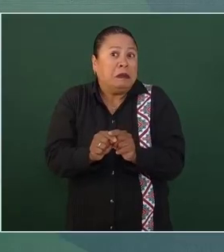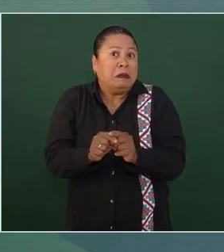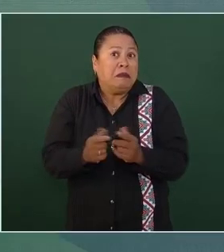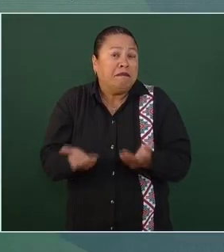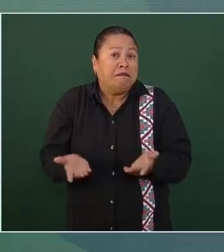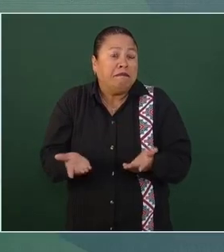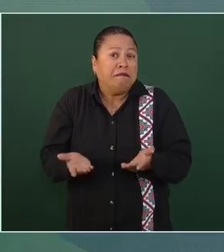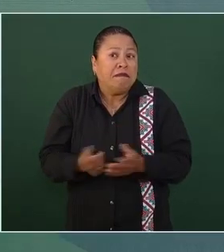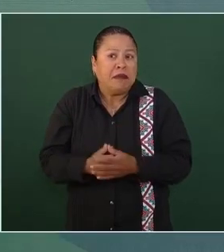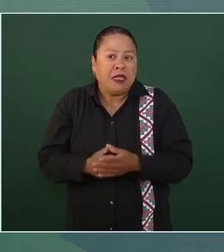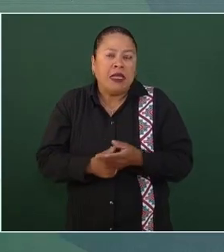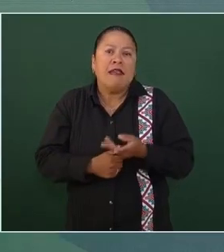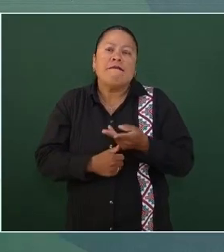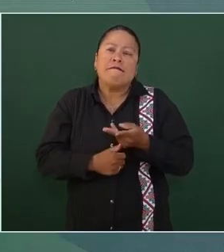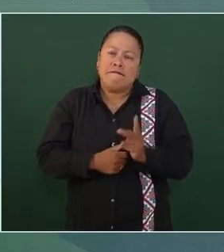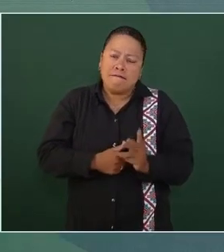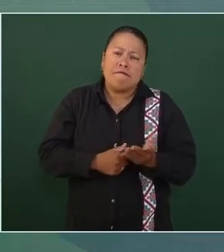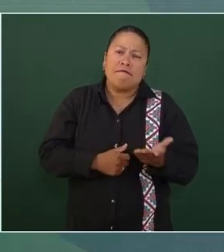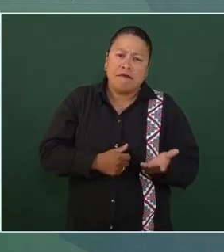pero